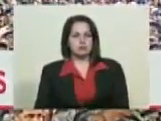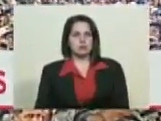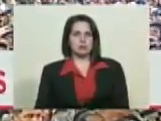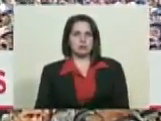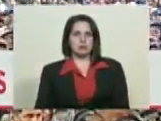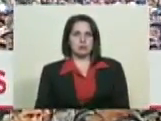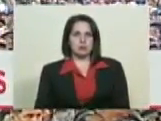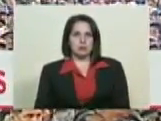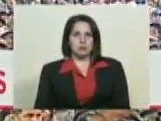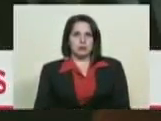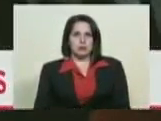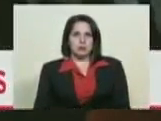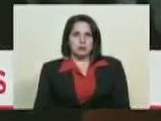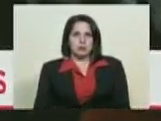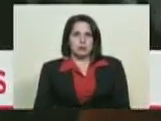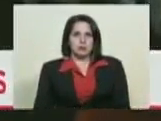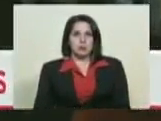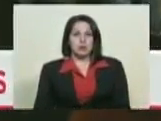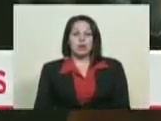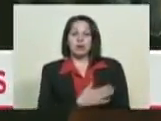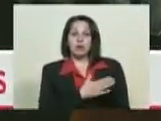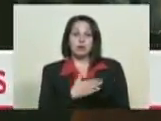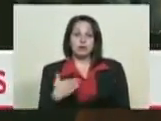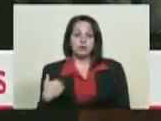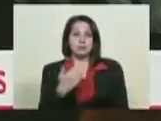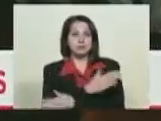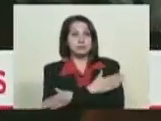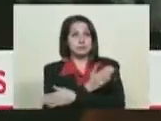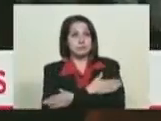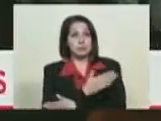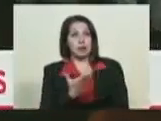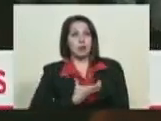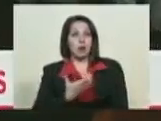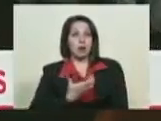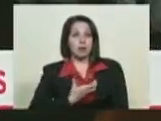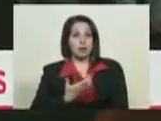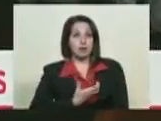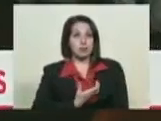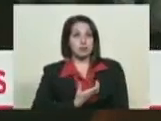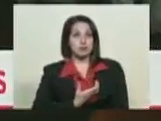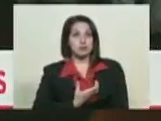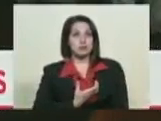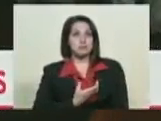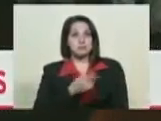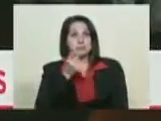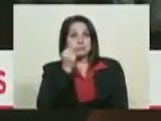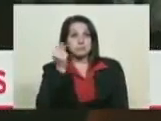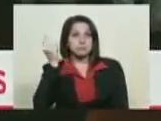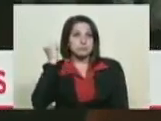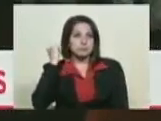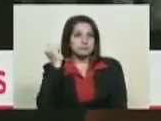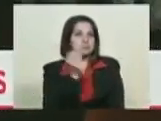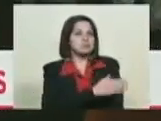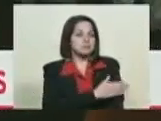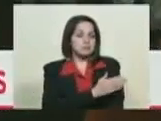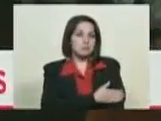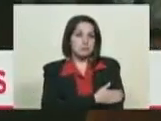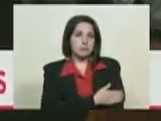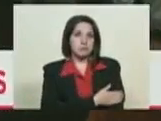Se sepa. Quiero felicitar también a los alcaldes y alcaldesas de la